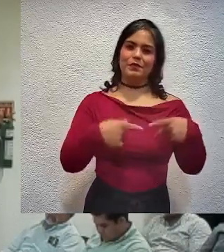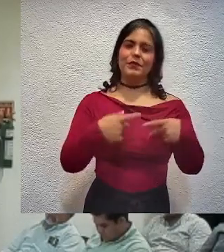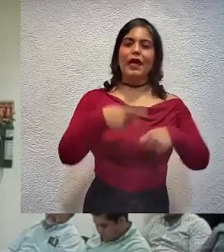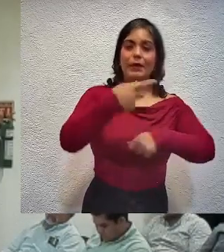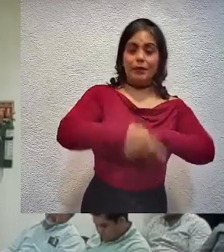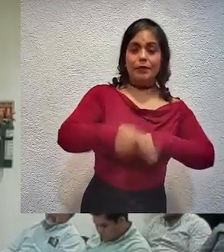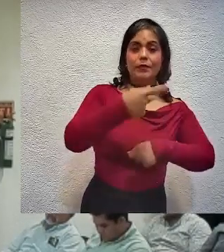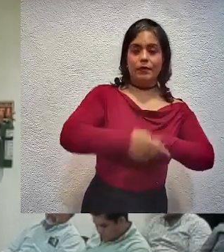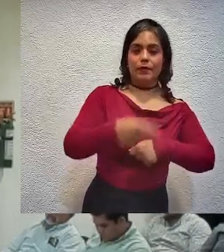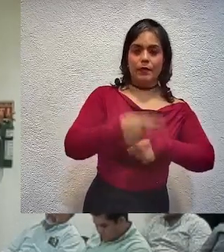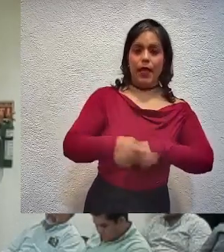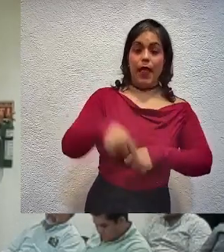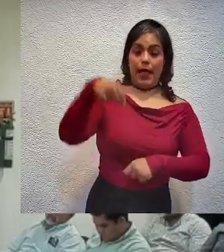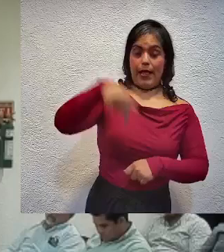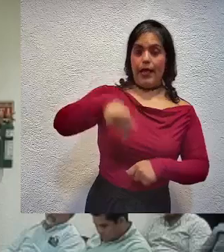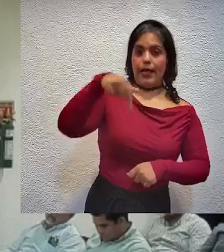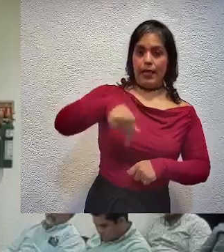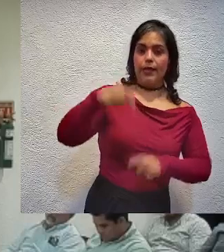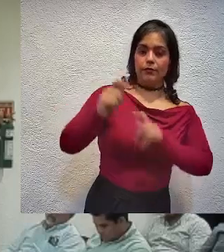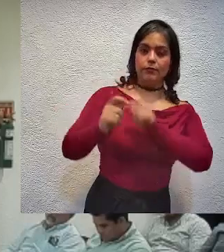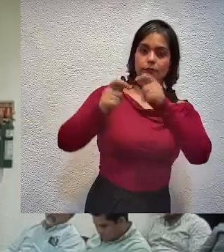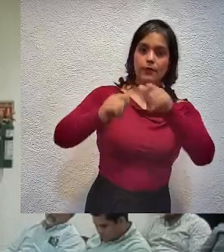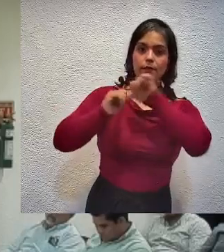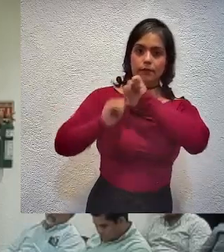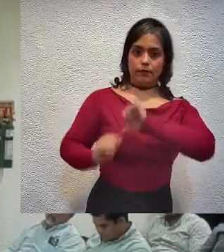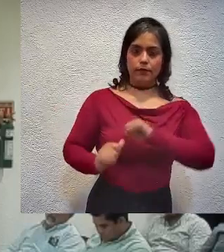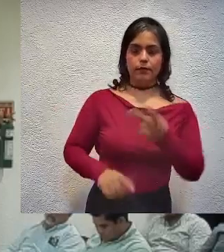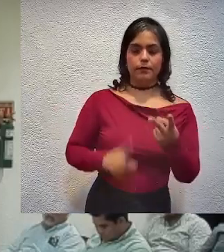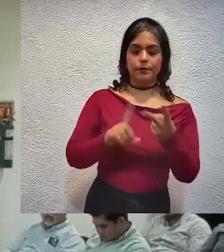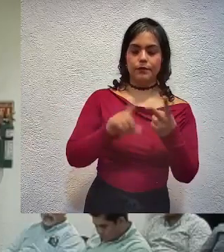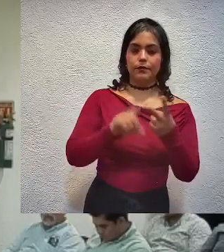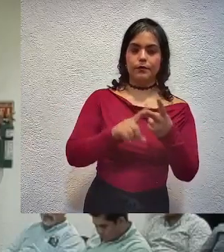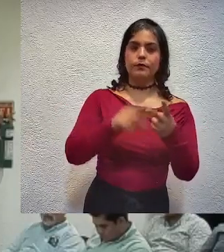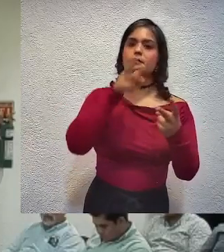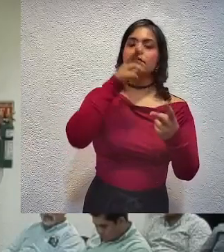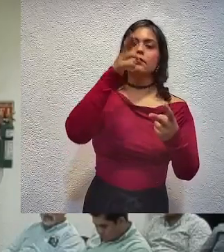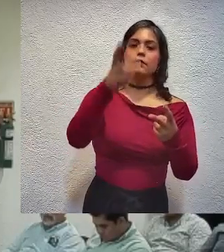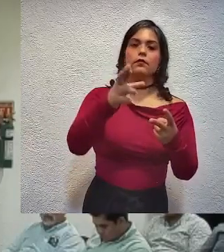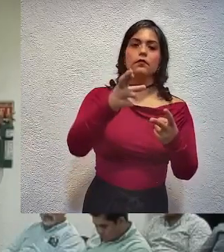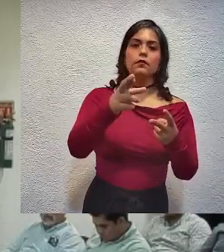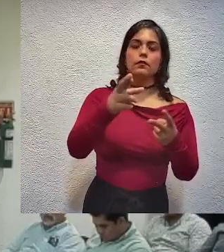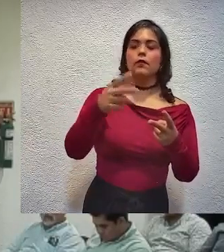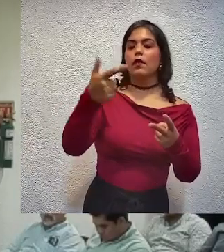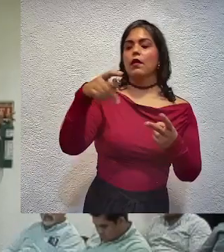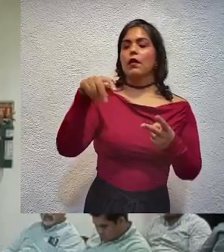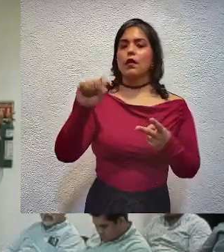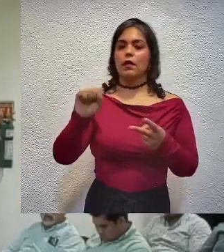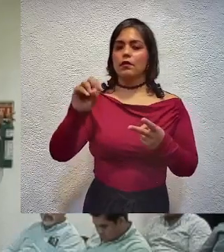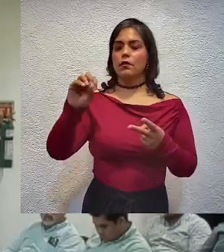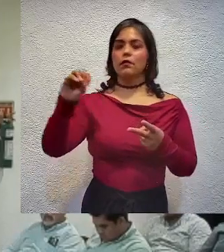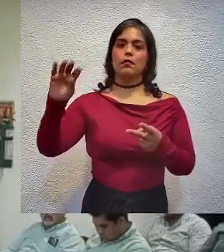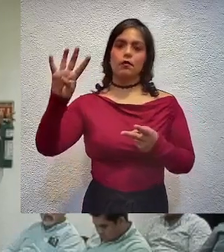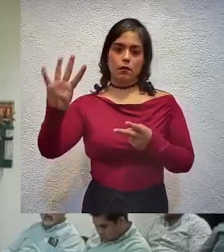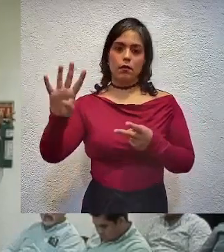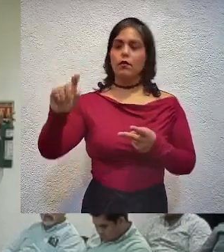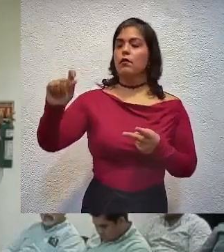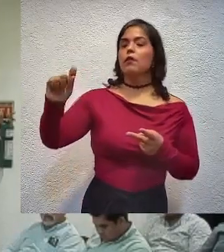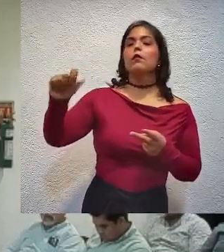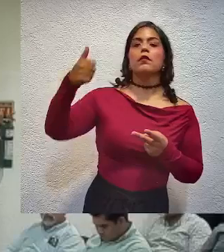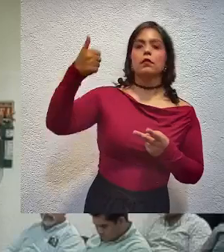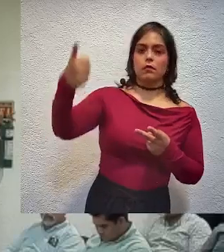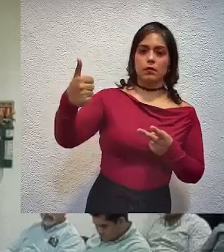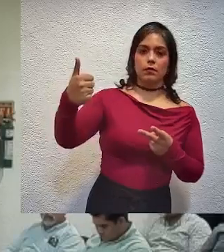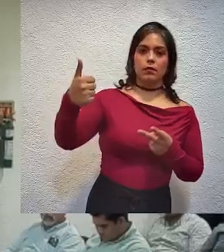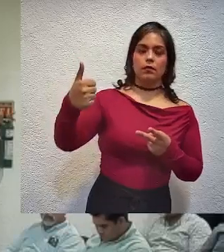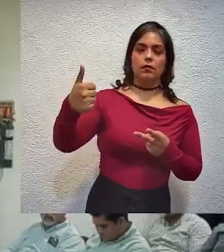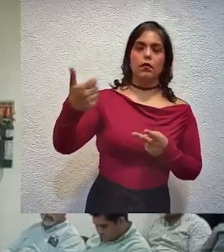la ponencia quinta. El asunto número 2 es la resolución derivada del GED 004 del 2026.